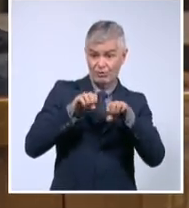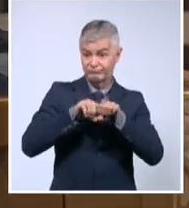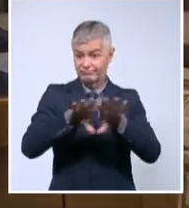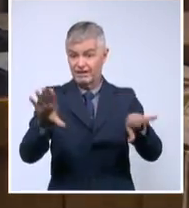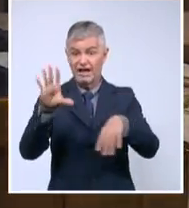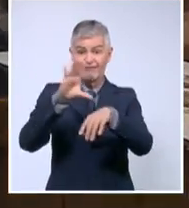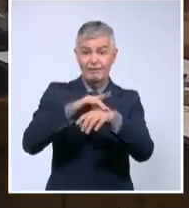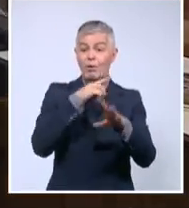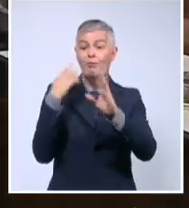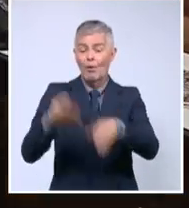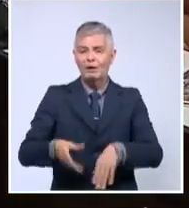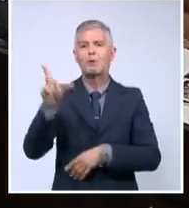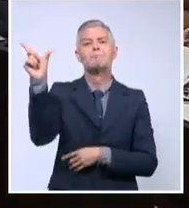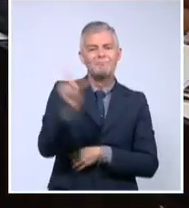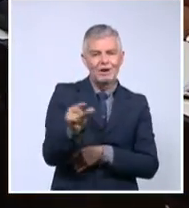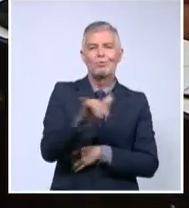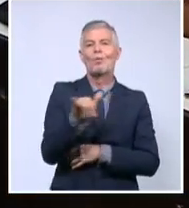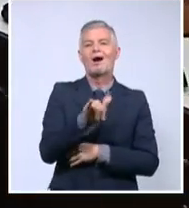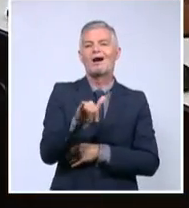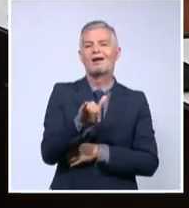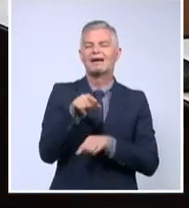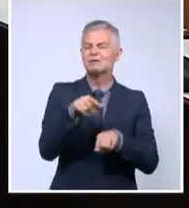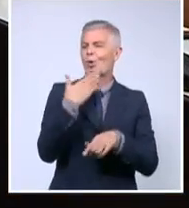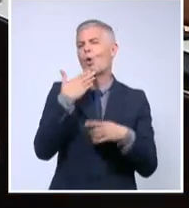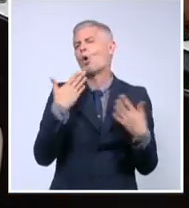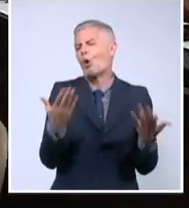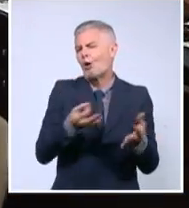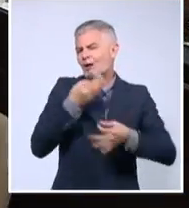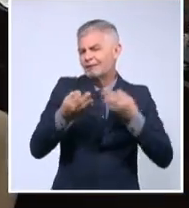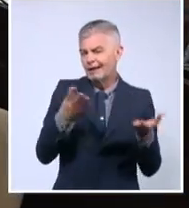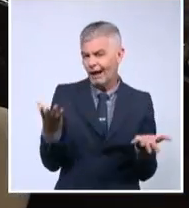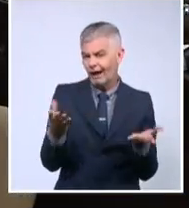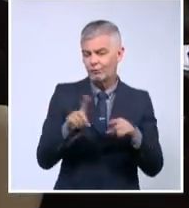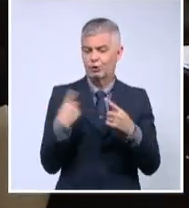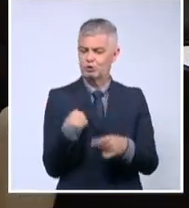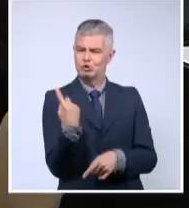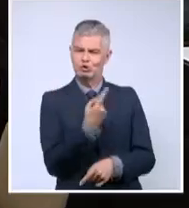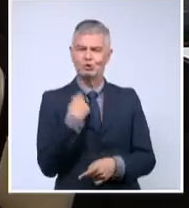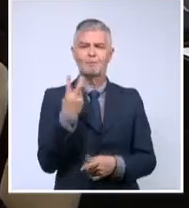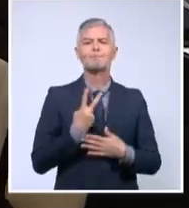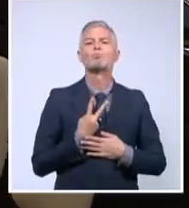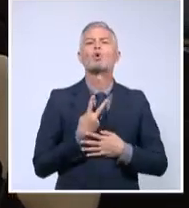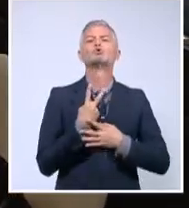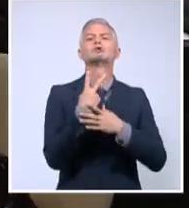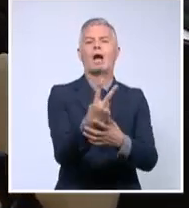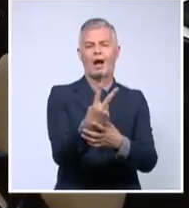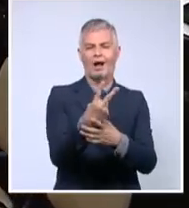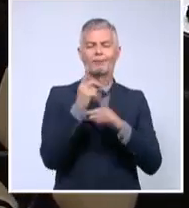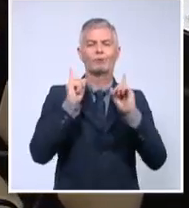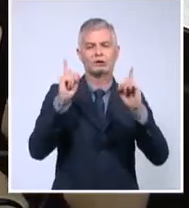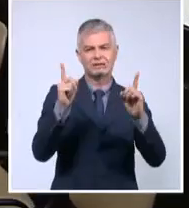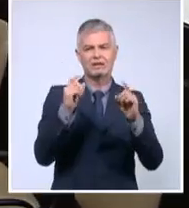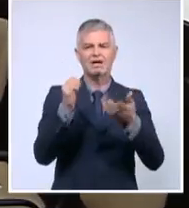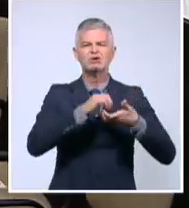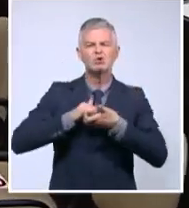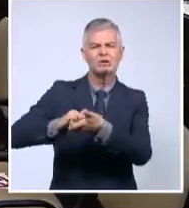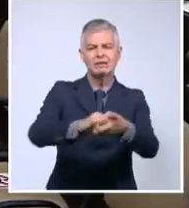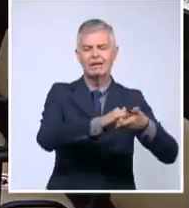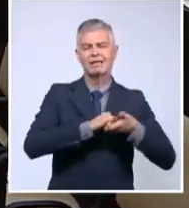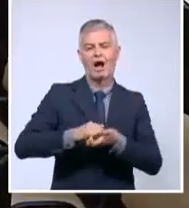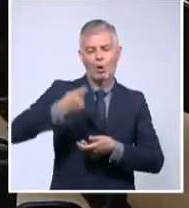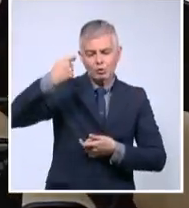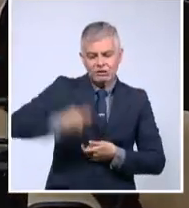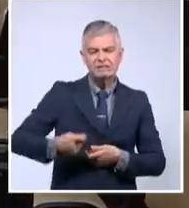fallecidos. Eso solo se explica porque hemos tenido más voluntad política, más solidaridad y más justicia social,